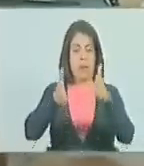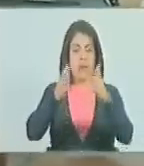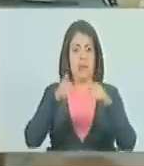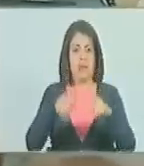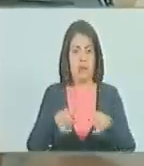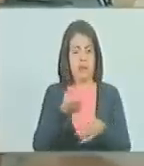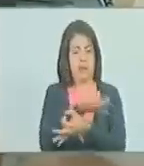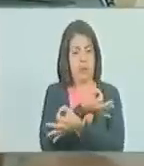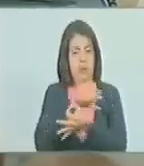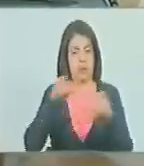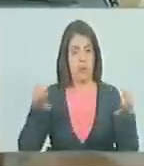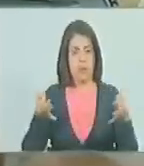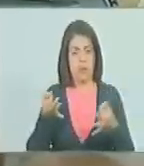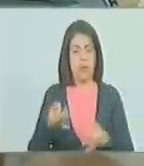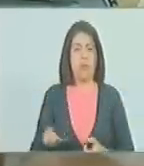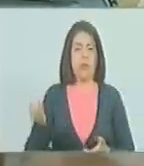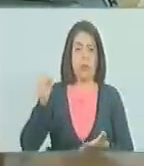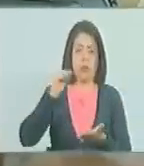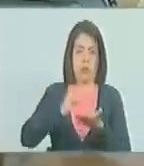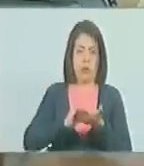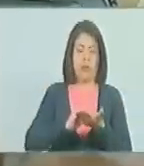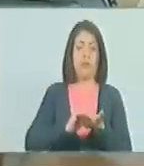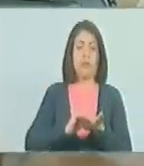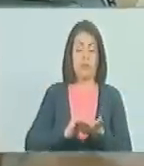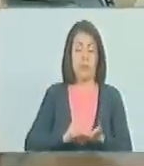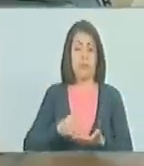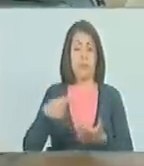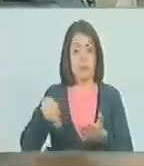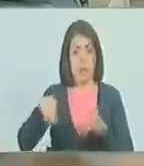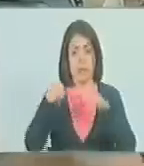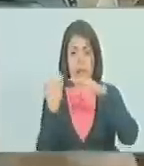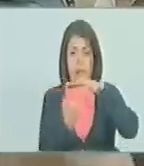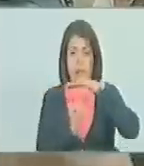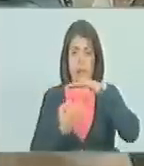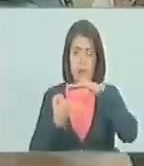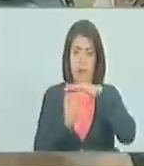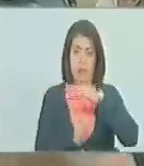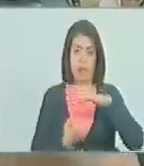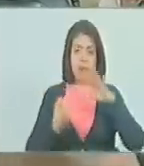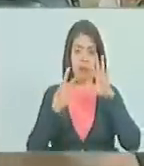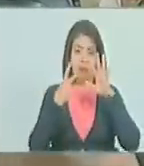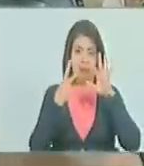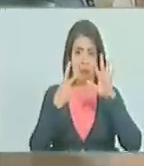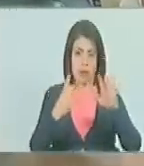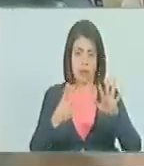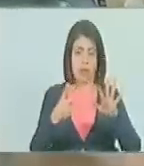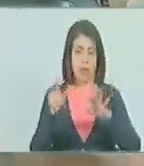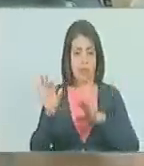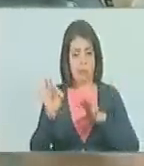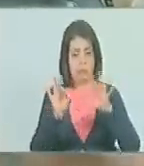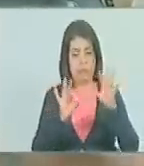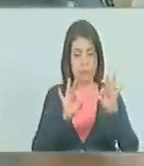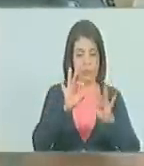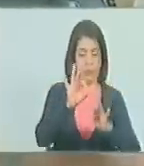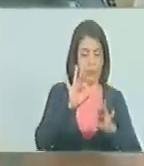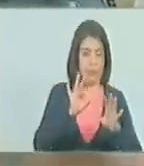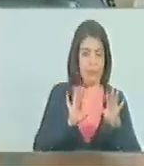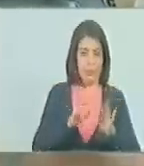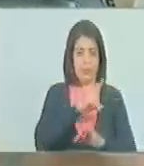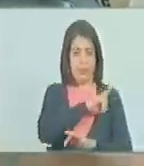los éxitos de la reinstitucionalización es que las siete opciones